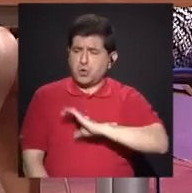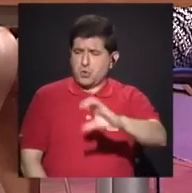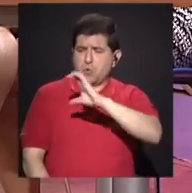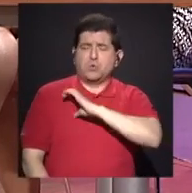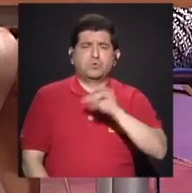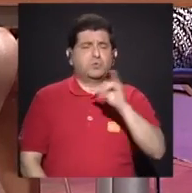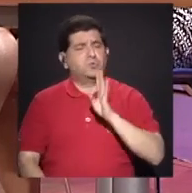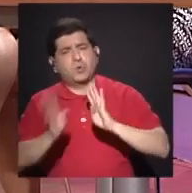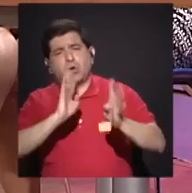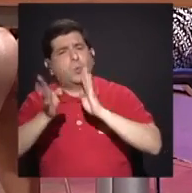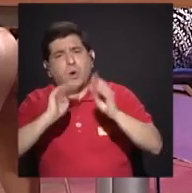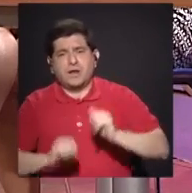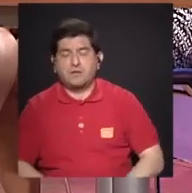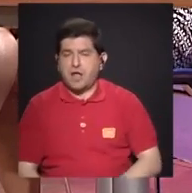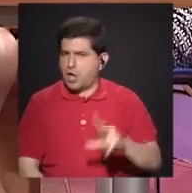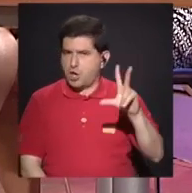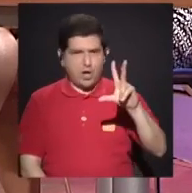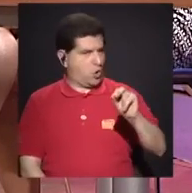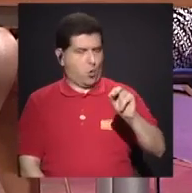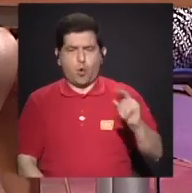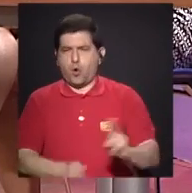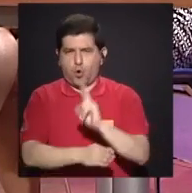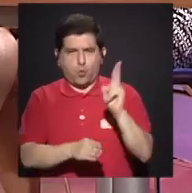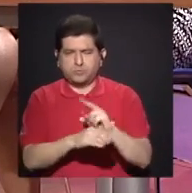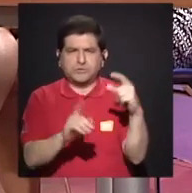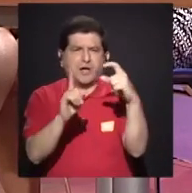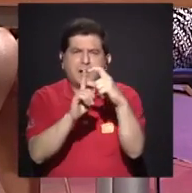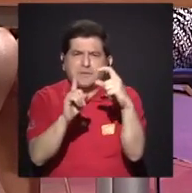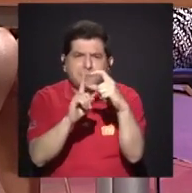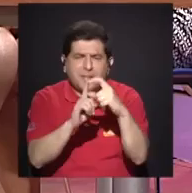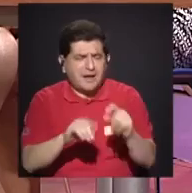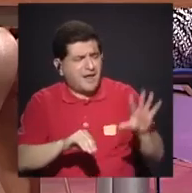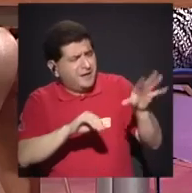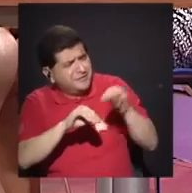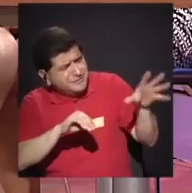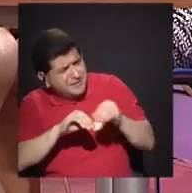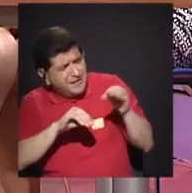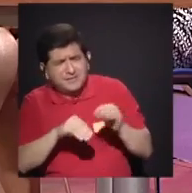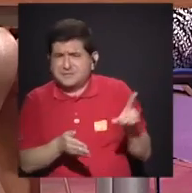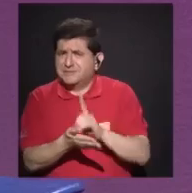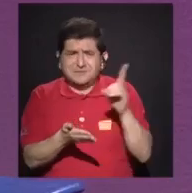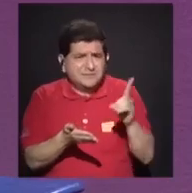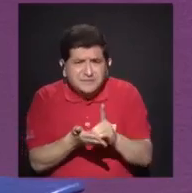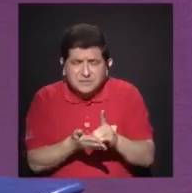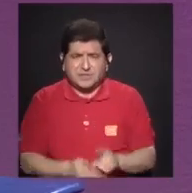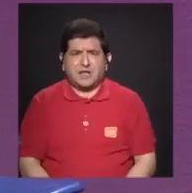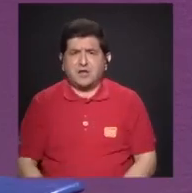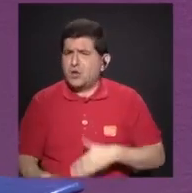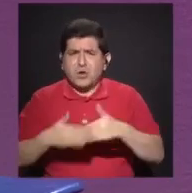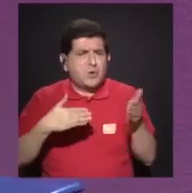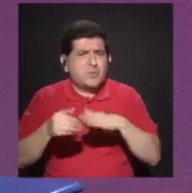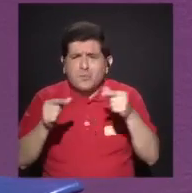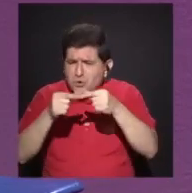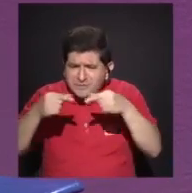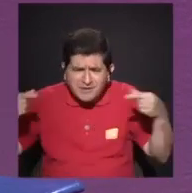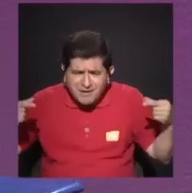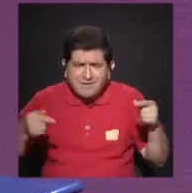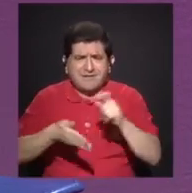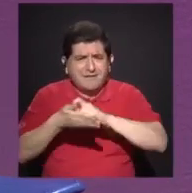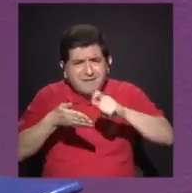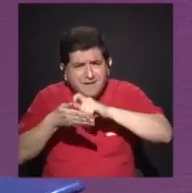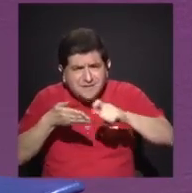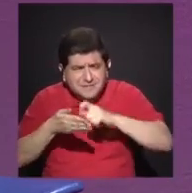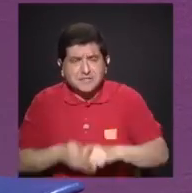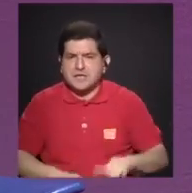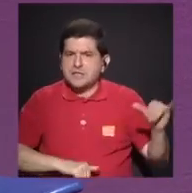y así voy a hablar. No, utilizamos más palabras de las que están en el diccionario. Ningún diccionario ni ninguna gramática puede